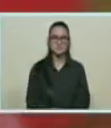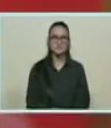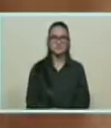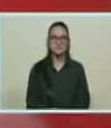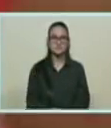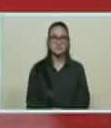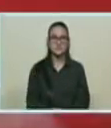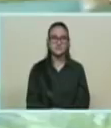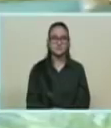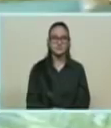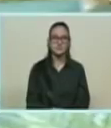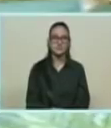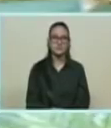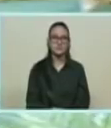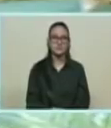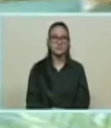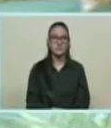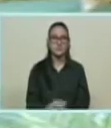Toda nuestra fuerza